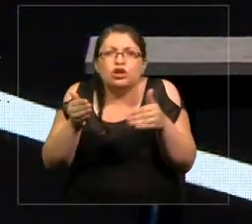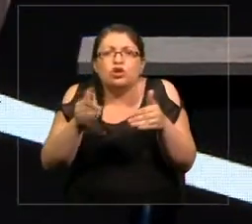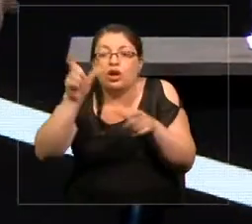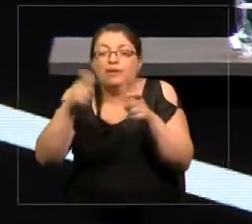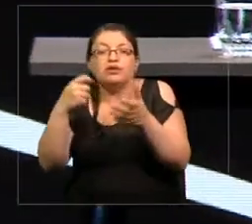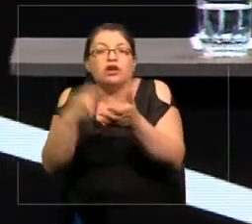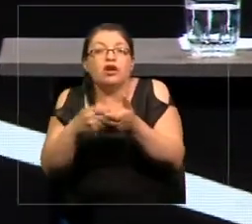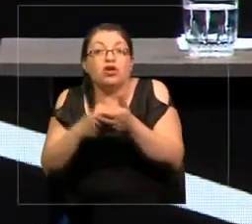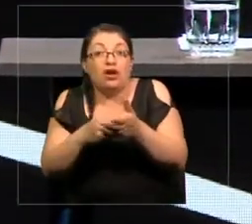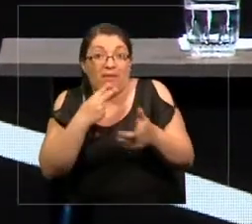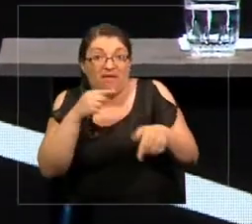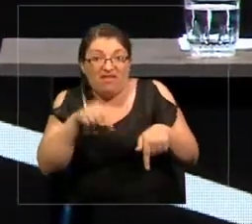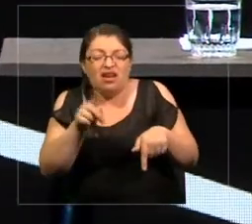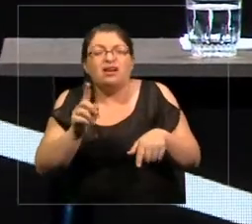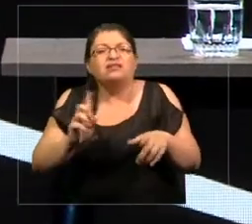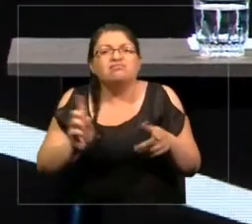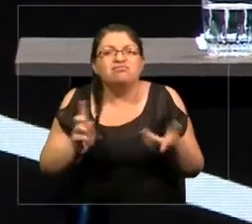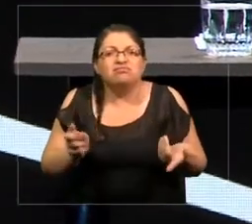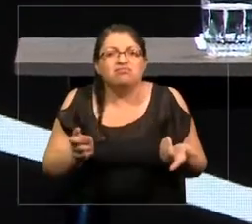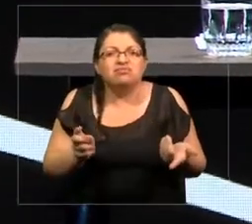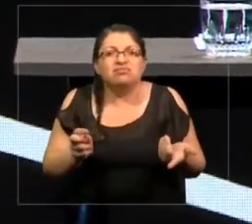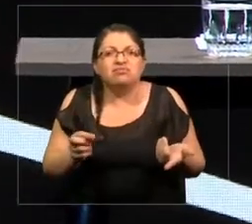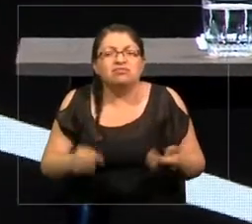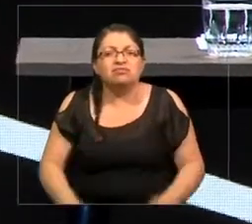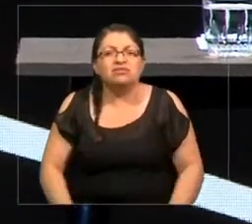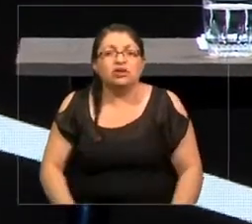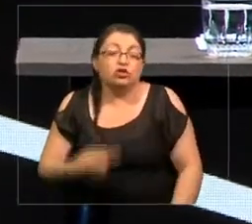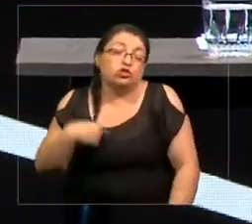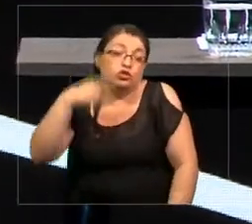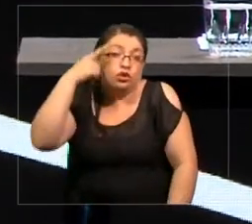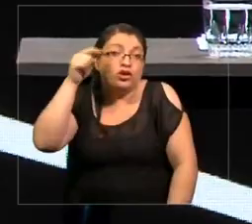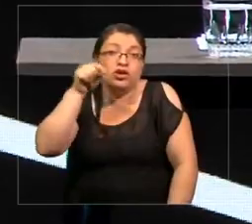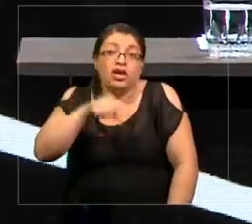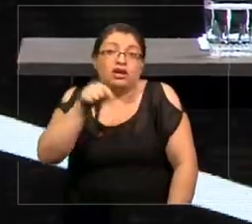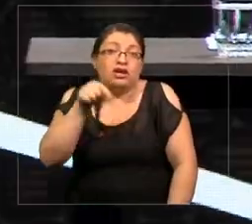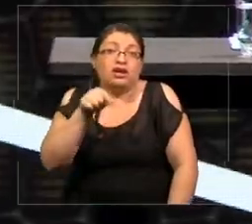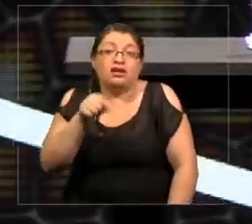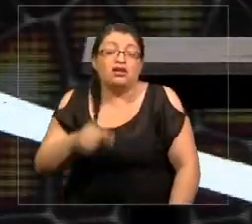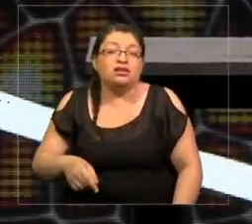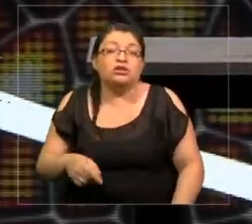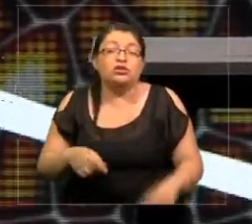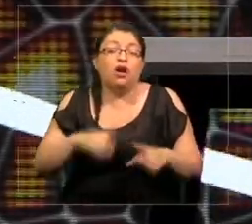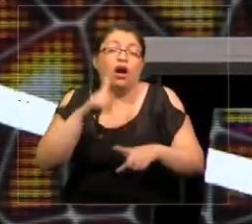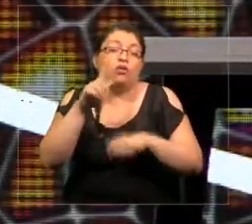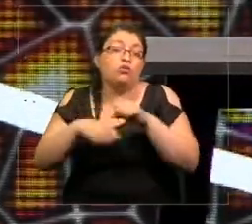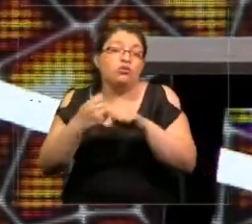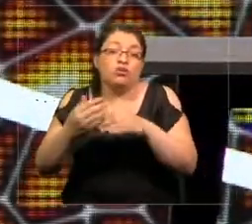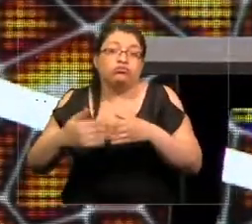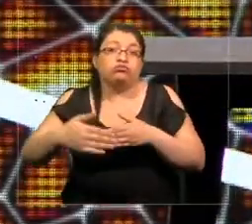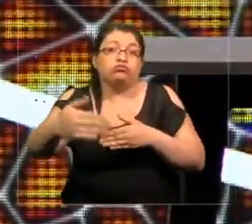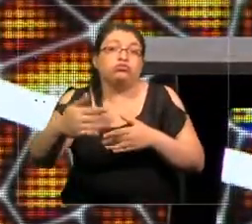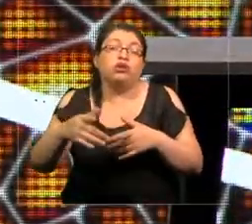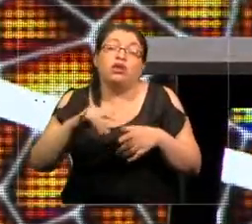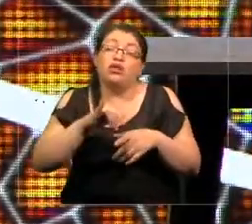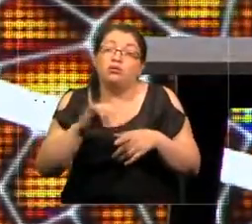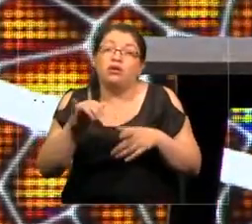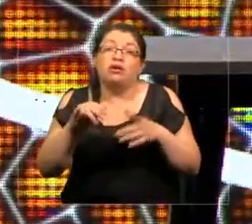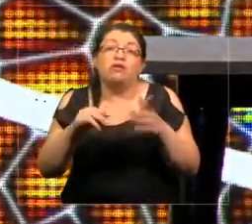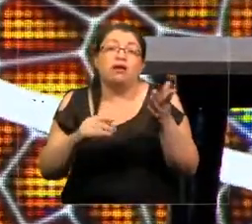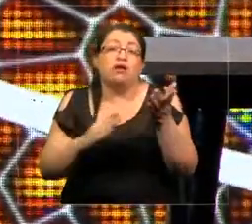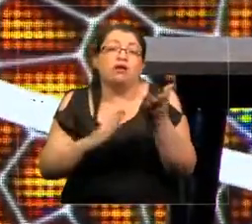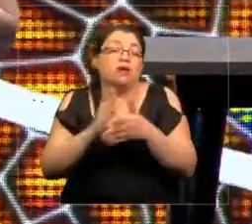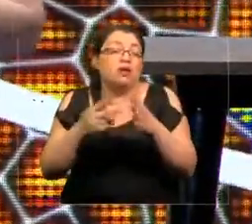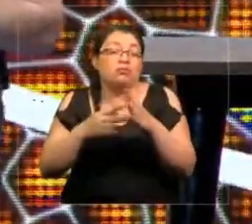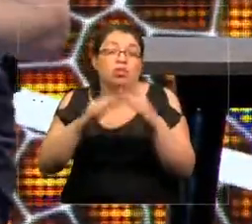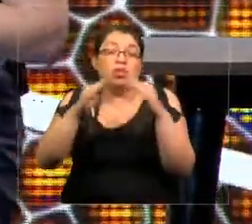compra no es para vivir yo creo que esto dentro de pocos años va a entrar en un círculo